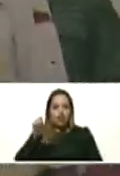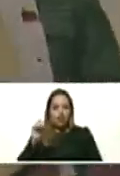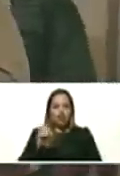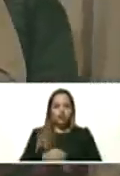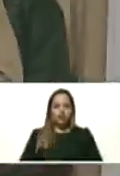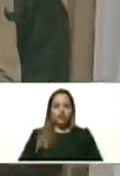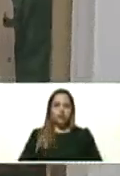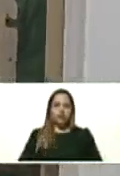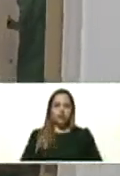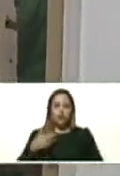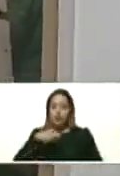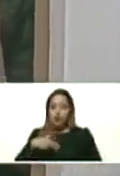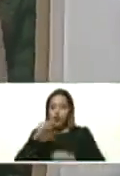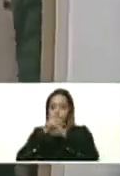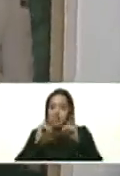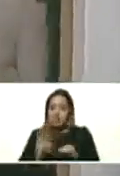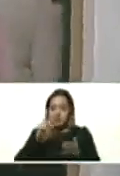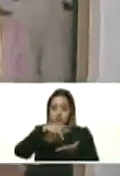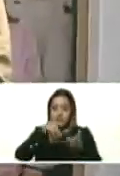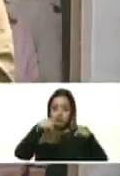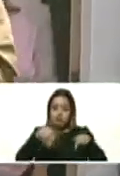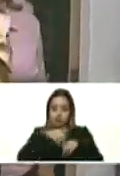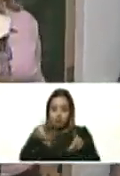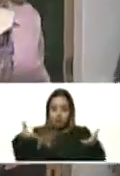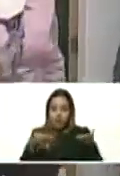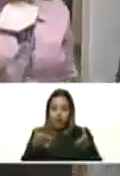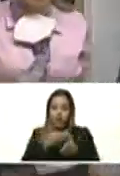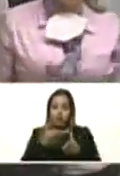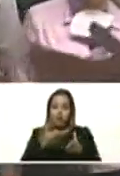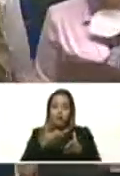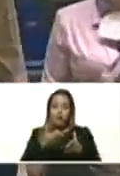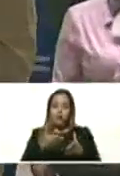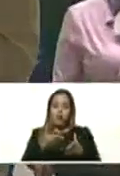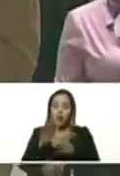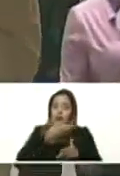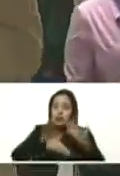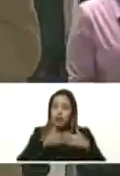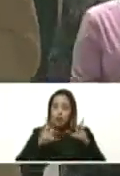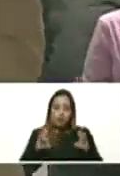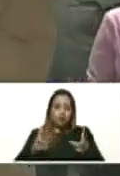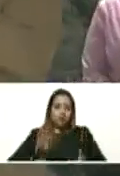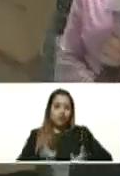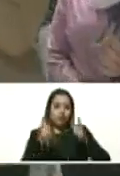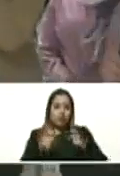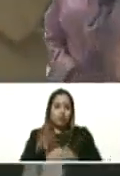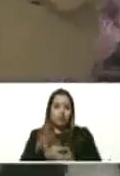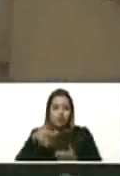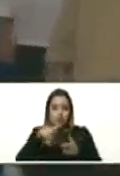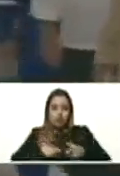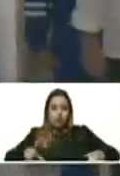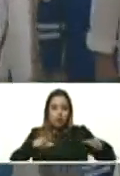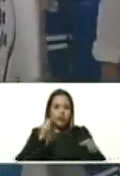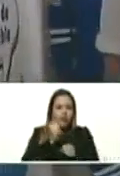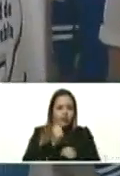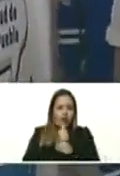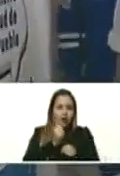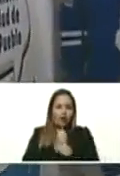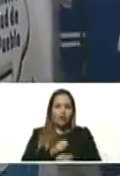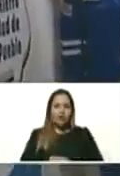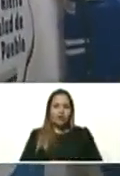Bueno, estamos muy felices de estar aquí con ustedes compartiendo la inauguración de esta clínica para la clase obrera. Mira, Super Bigote llegó por aquí,